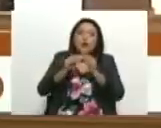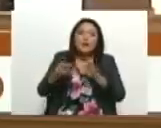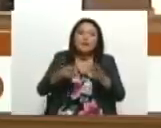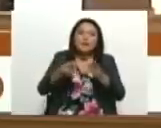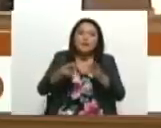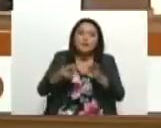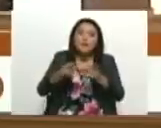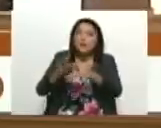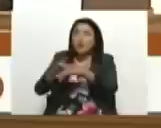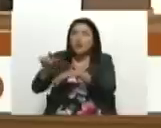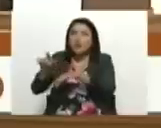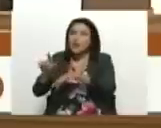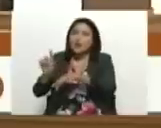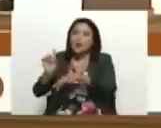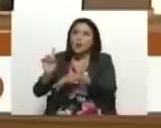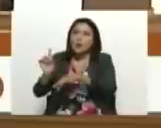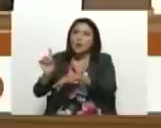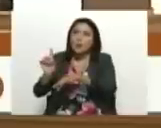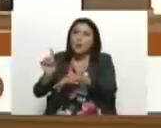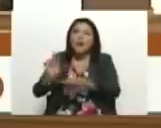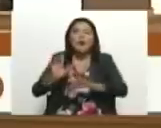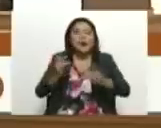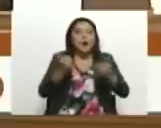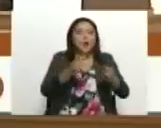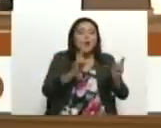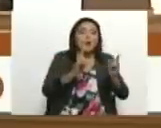No se puede tocar. Entonces,